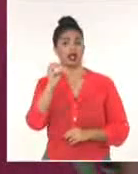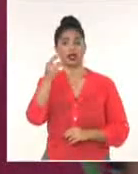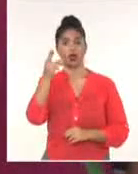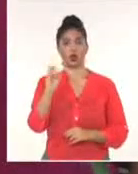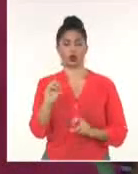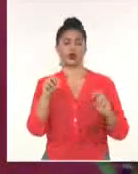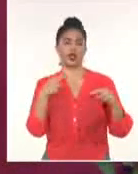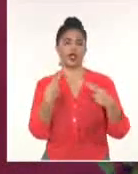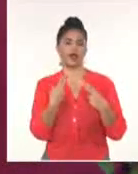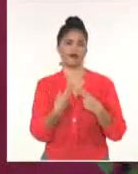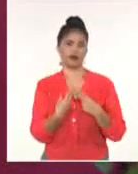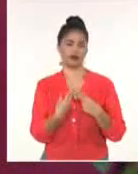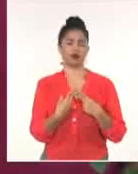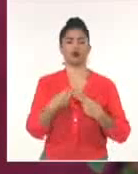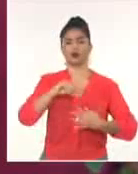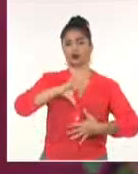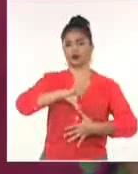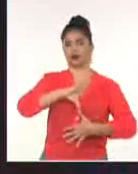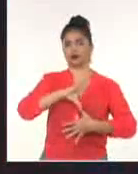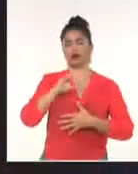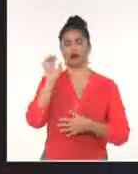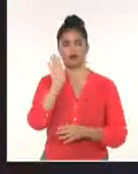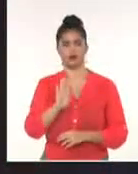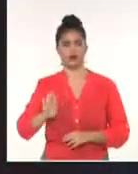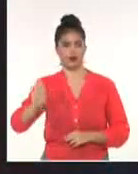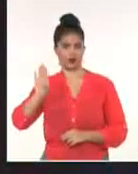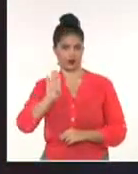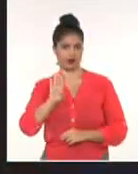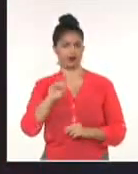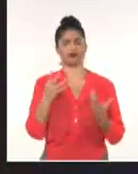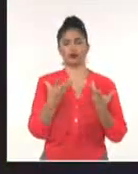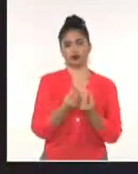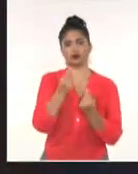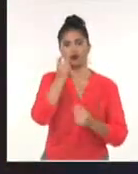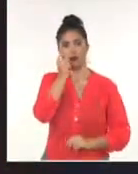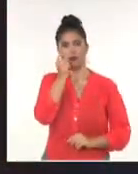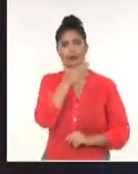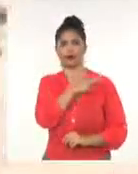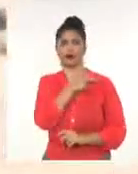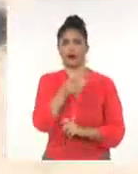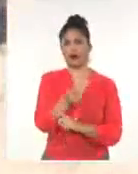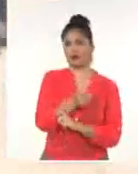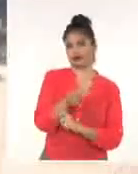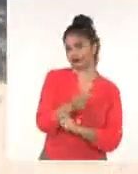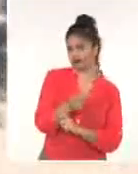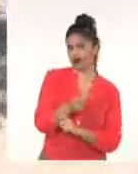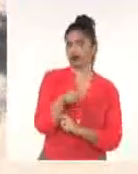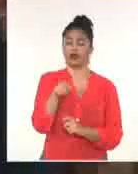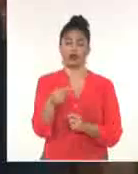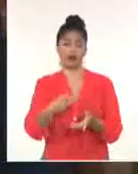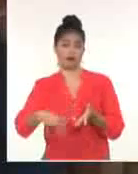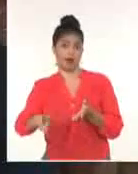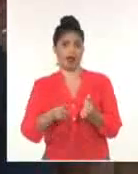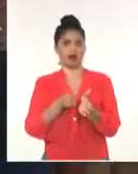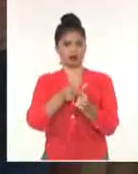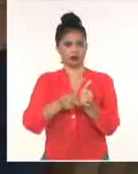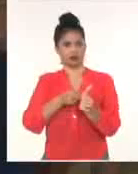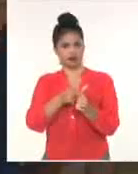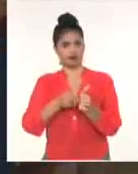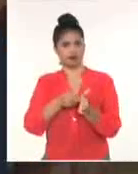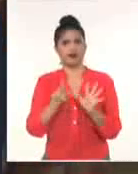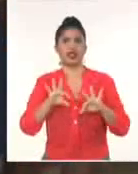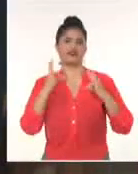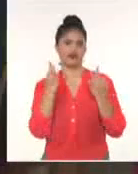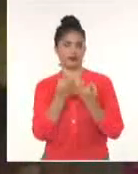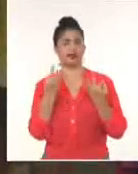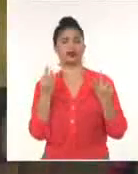a su entrenador Roberto García Abreu. En la terminal ferroviaria y en su comunidad recibió el agasajo de familiares,